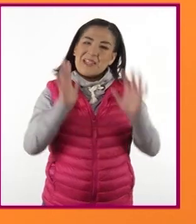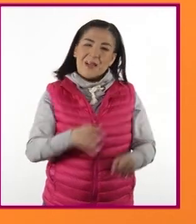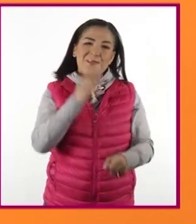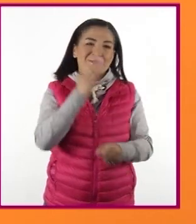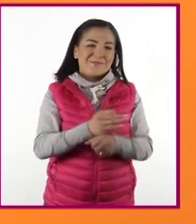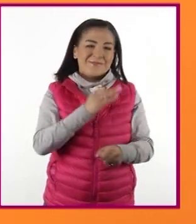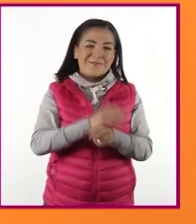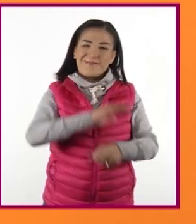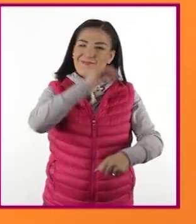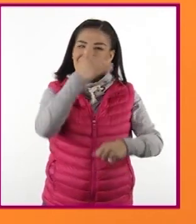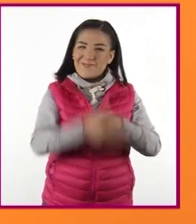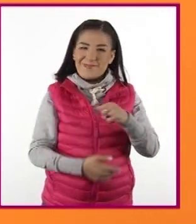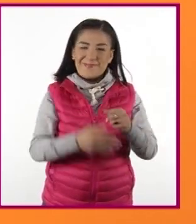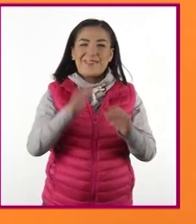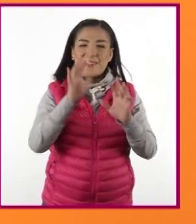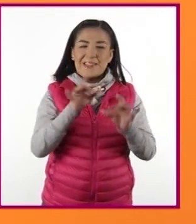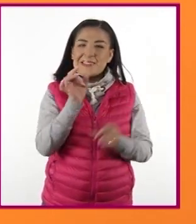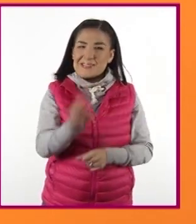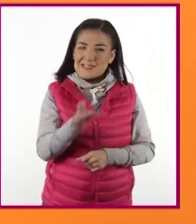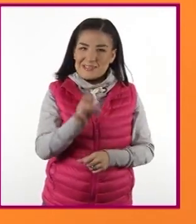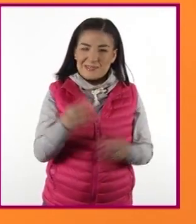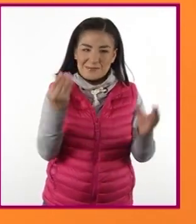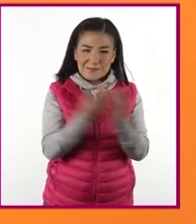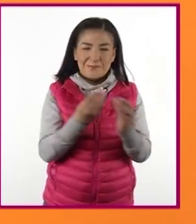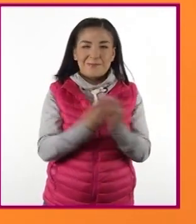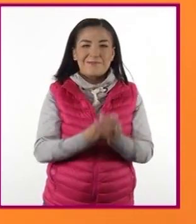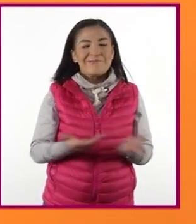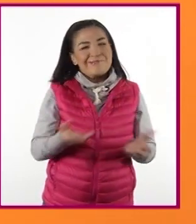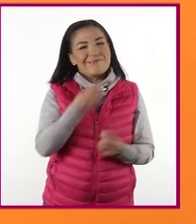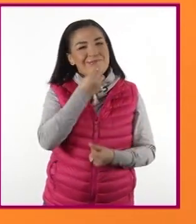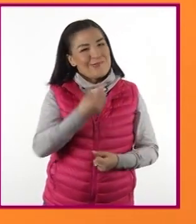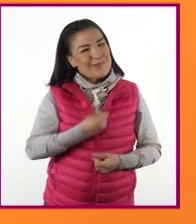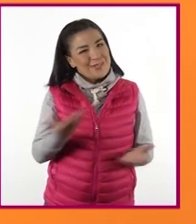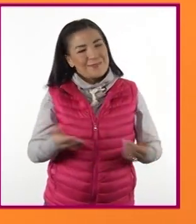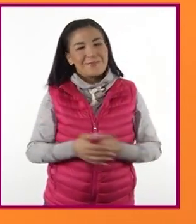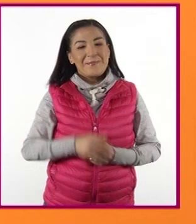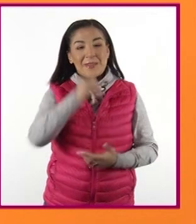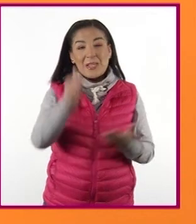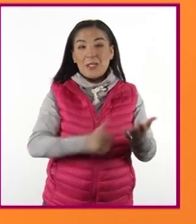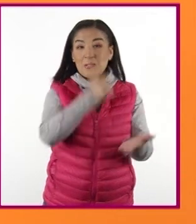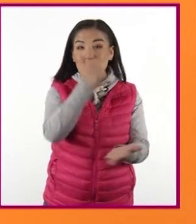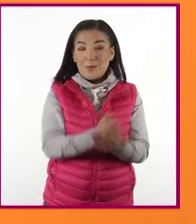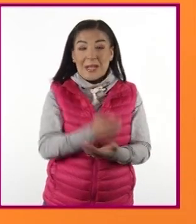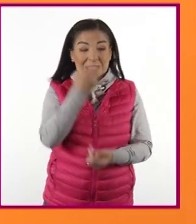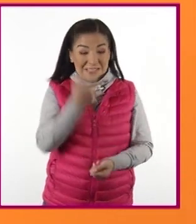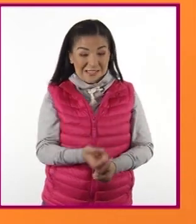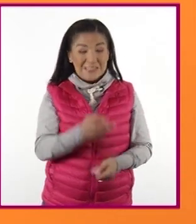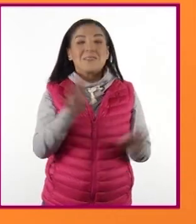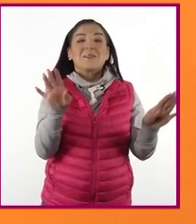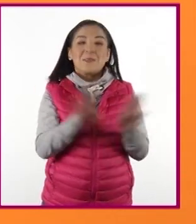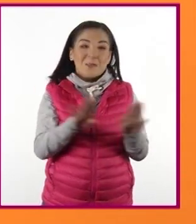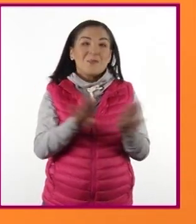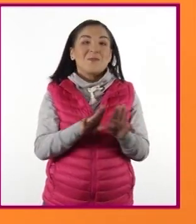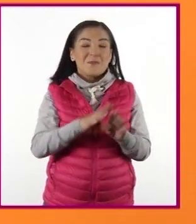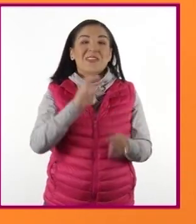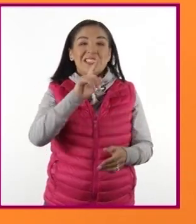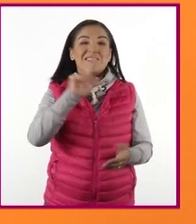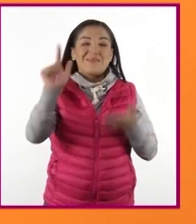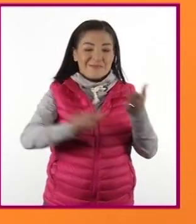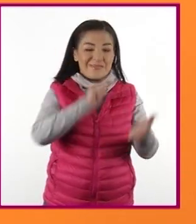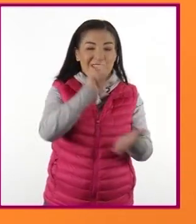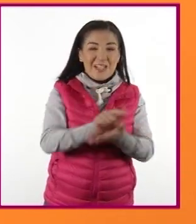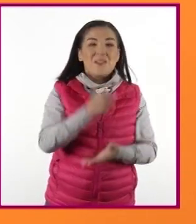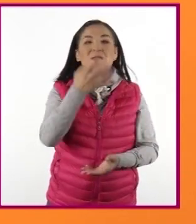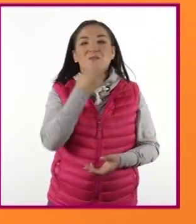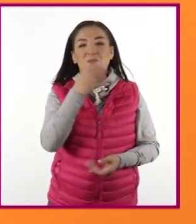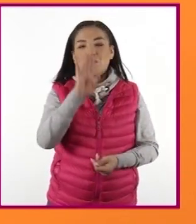por llegar al final de nuestra sesión. Así las cosas, las ciudades vivieron las consecuencias de las reformas borbónicas.